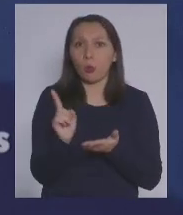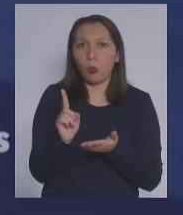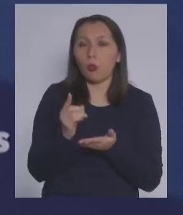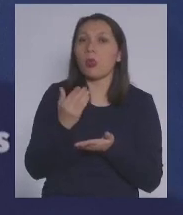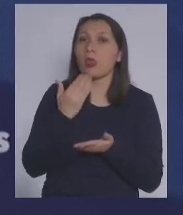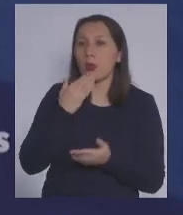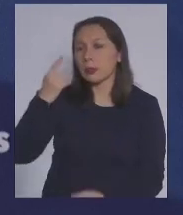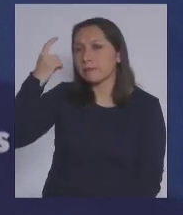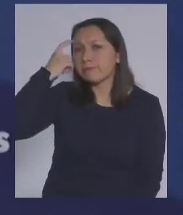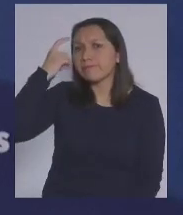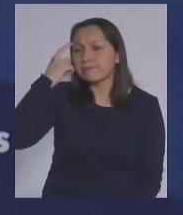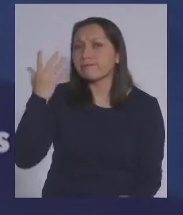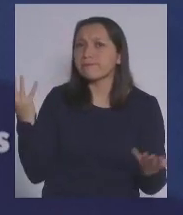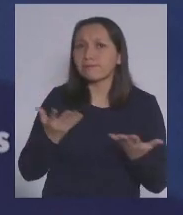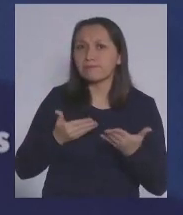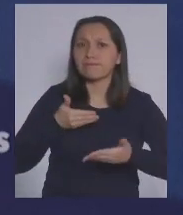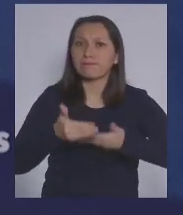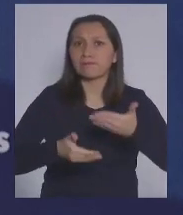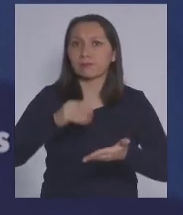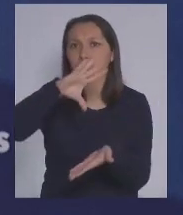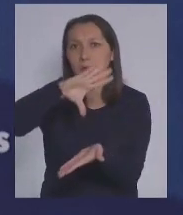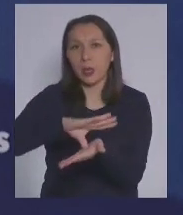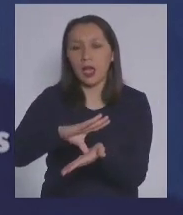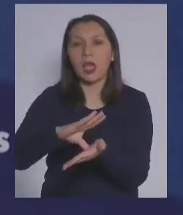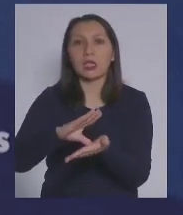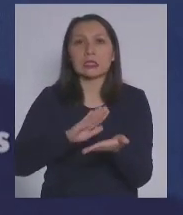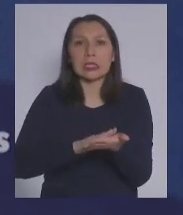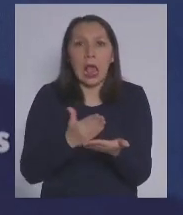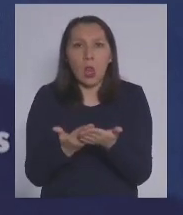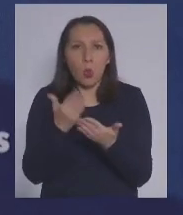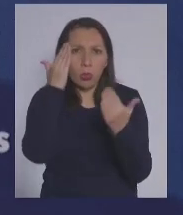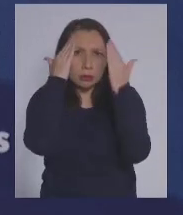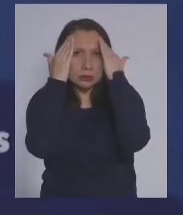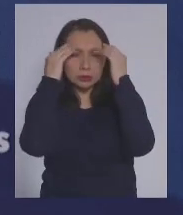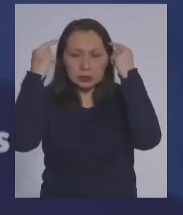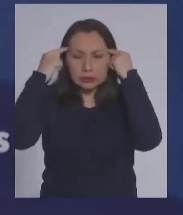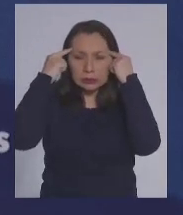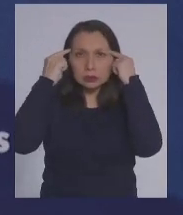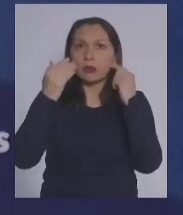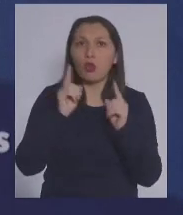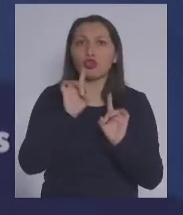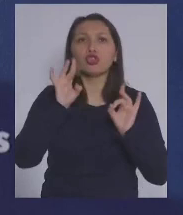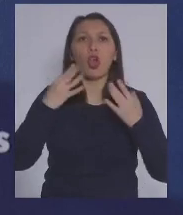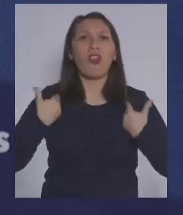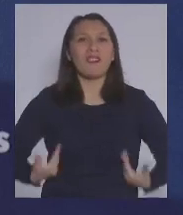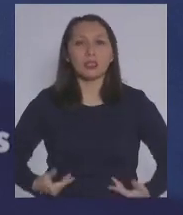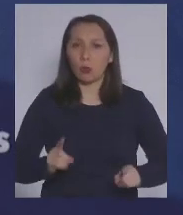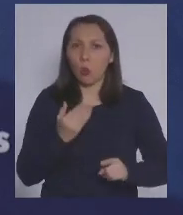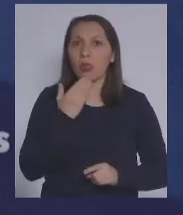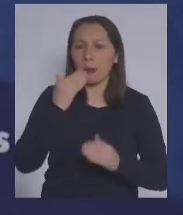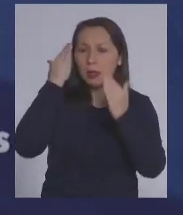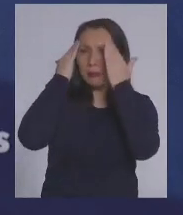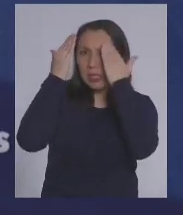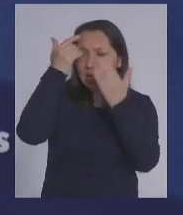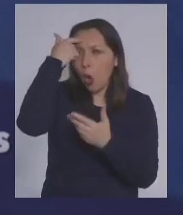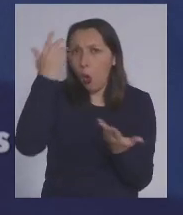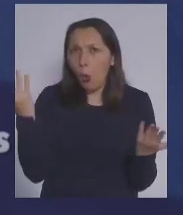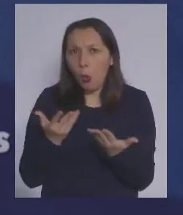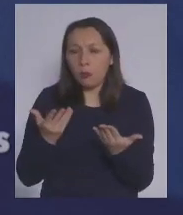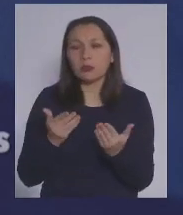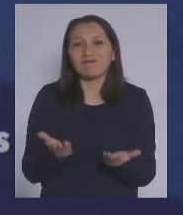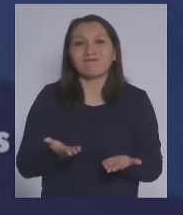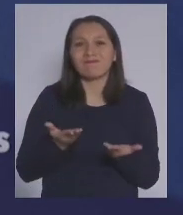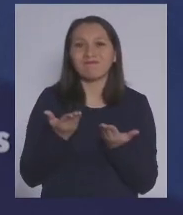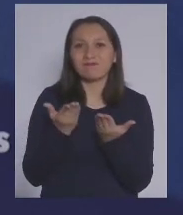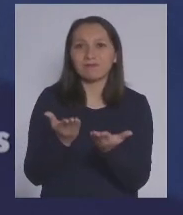en el funcionamiento del país en la salud mental no solamente en la salud física y en el sentido de que tenemos que dar